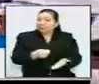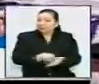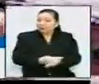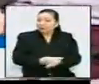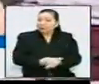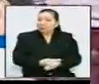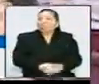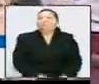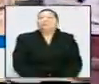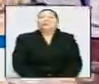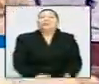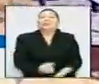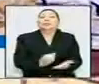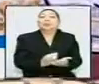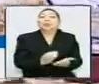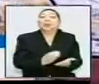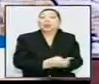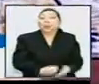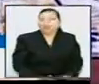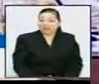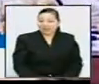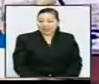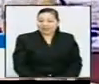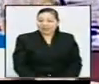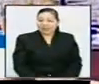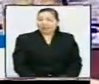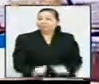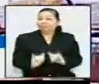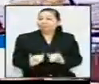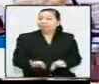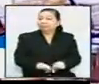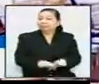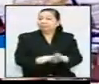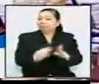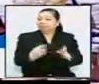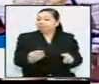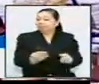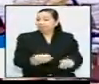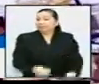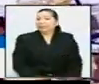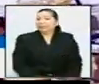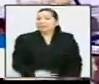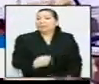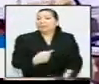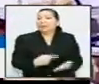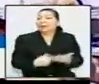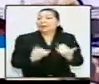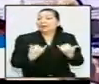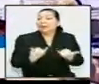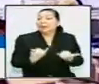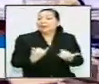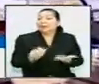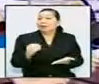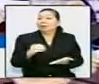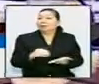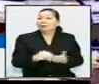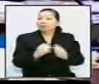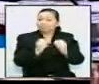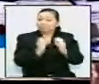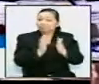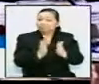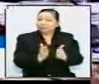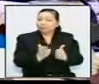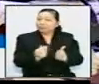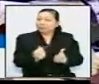una modificación al contrato. Recordemos que el contrato se dejó abierta la posibilidad para que en este caso el concesionario defina